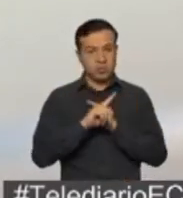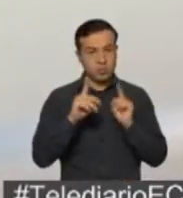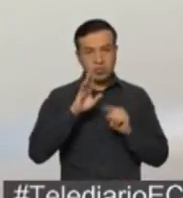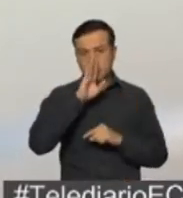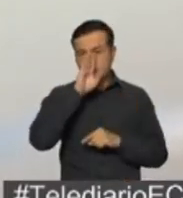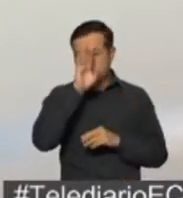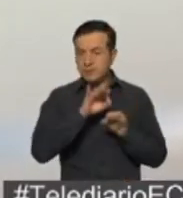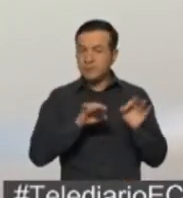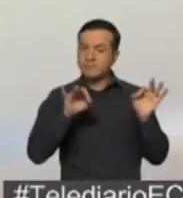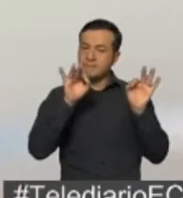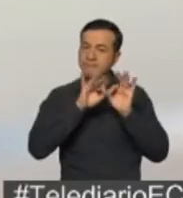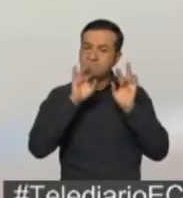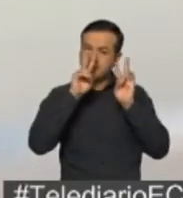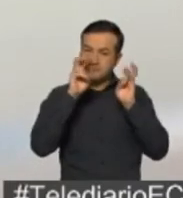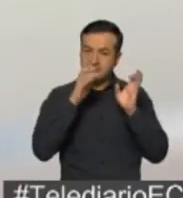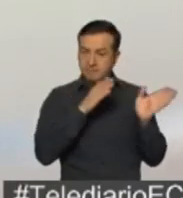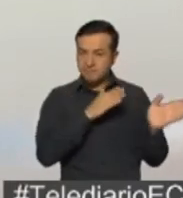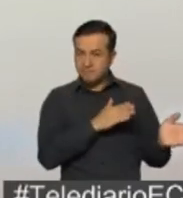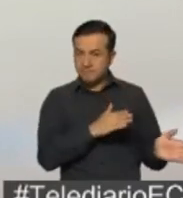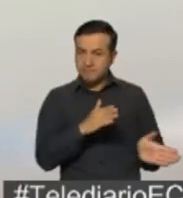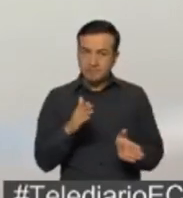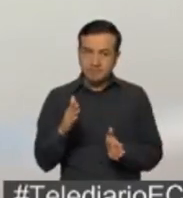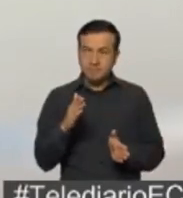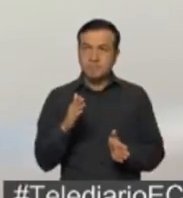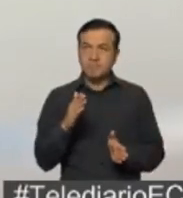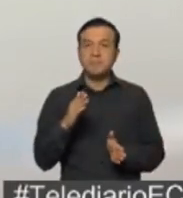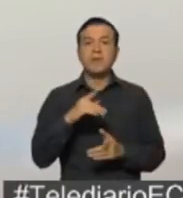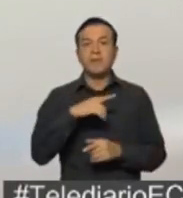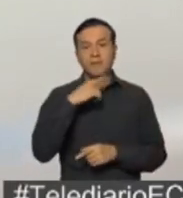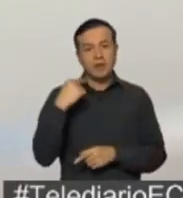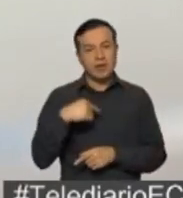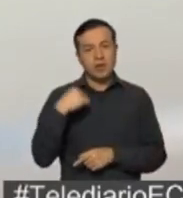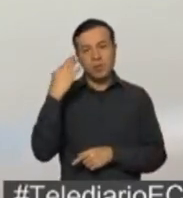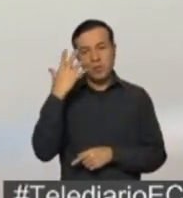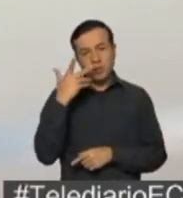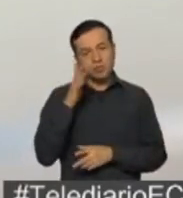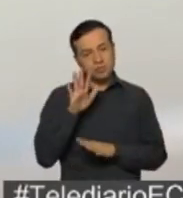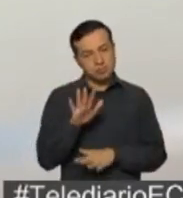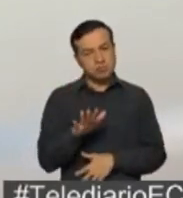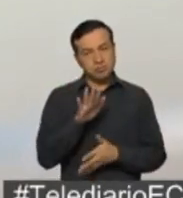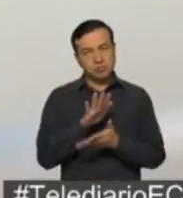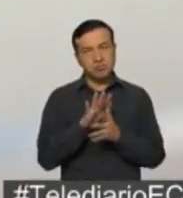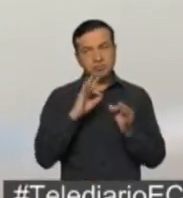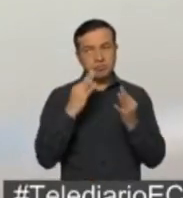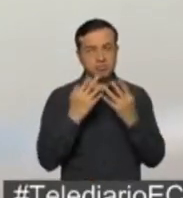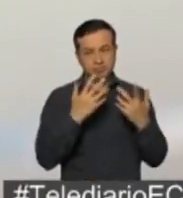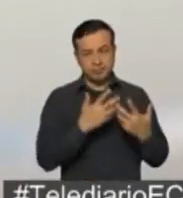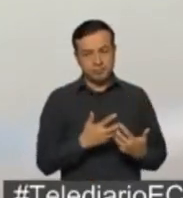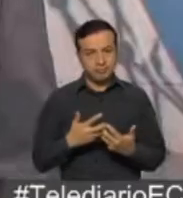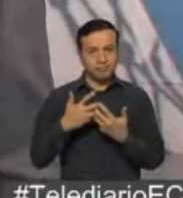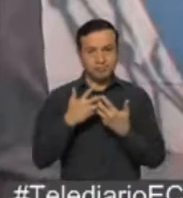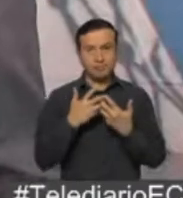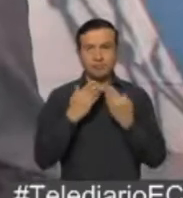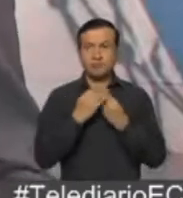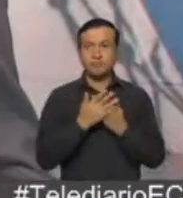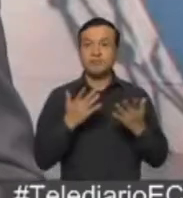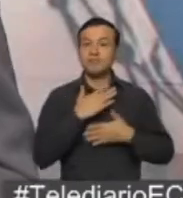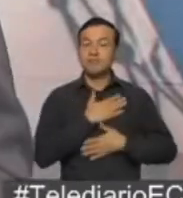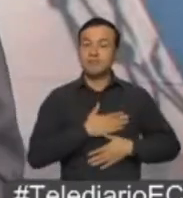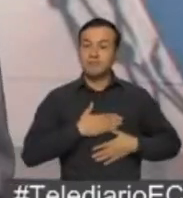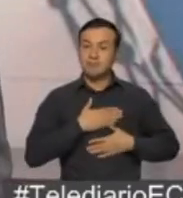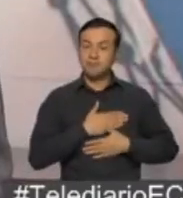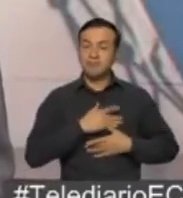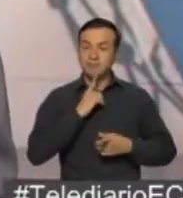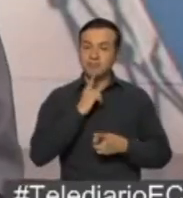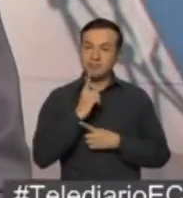un tema de corresponsabilidad. Yo creo que todos queremos pasar un bonito feriado. Claro que sí. Y estar con nuestras familias. Claro, y para poder disfrutar de ese